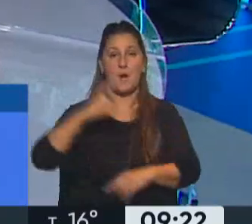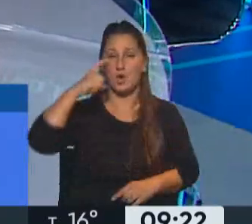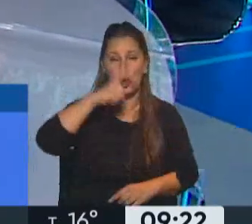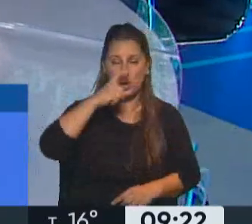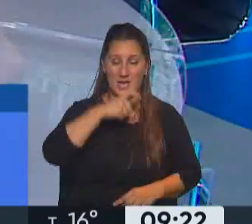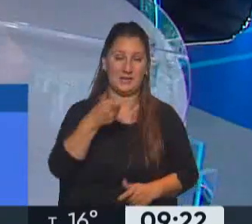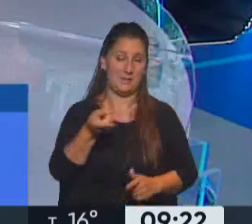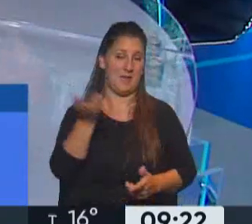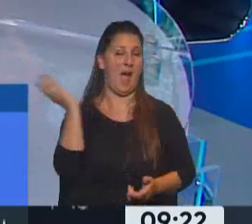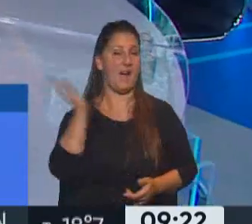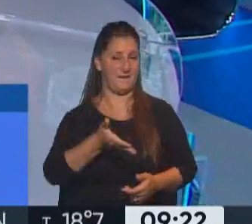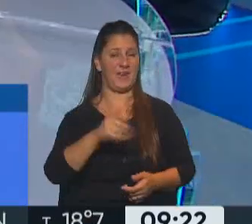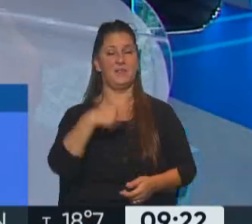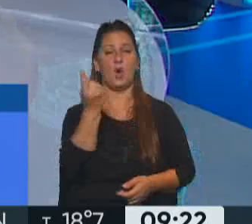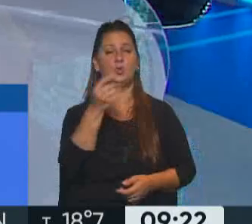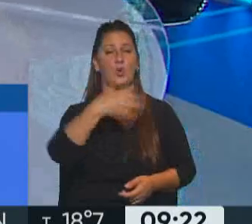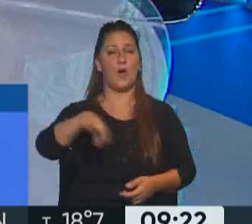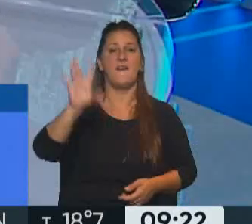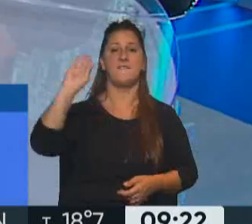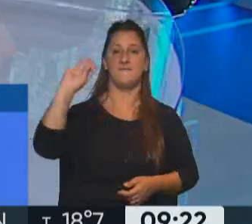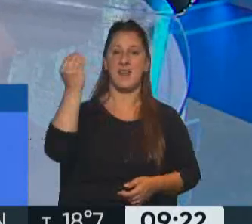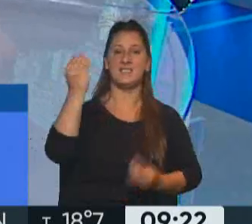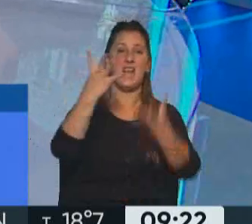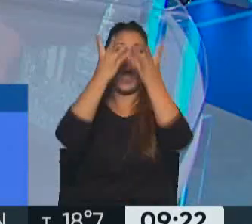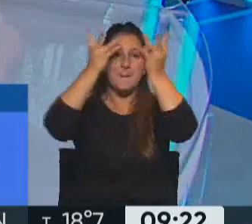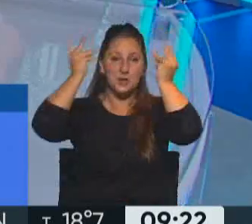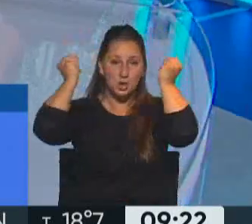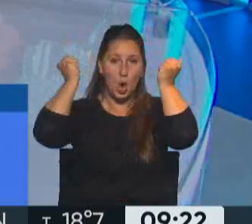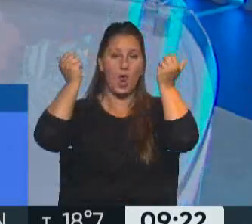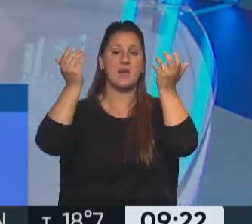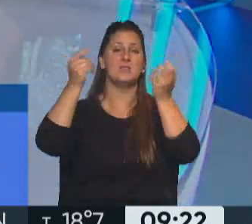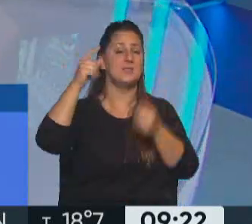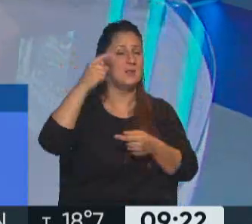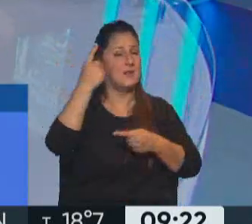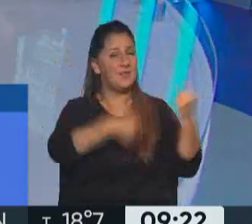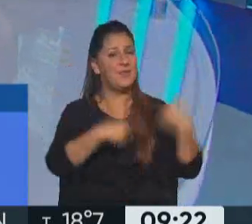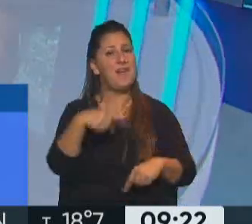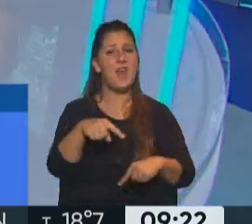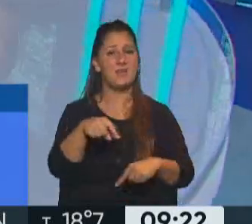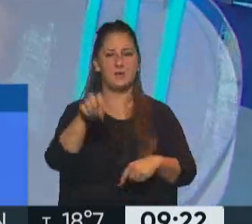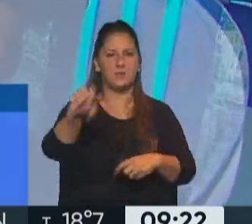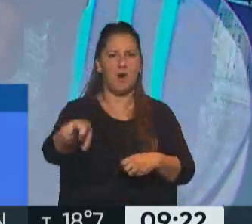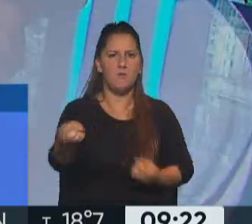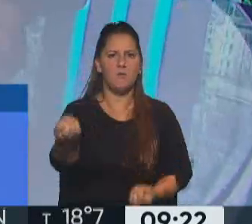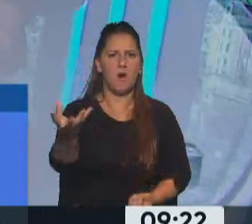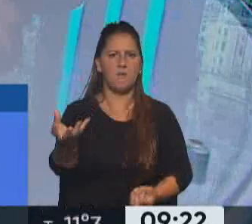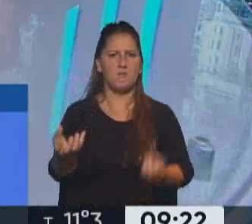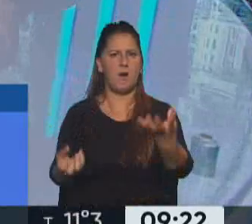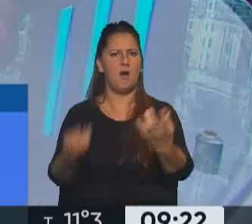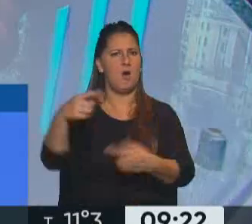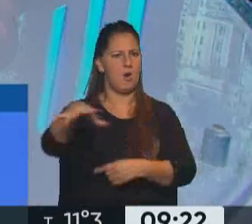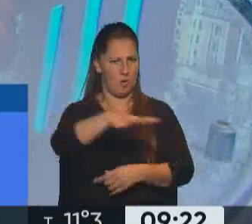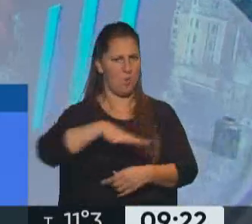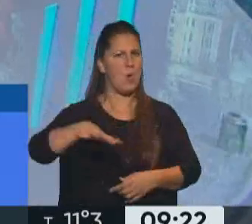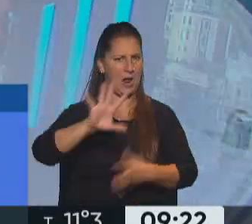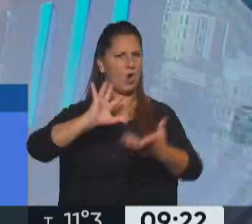cómo eso también ha afectado a otros lugares, no sé, ahora Brasil en el Amazonas, estamos viendo distintos focos, y creo que ese es un tema